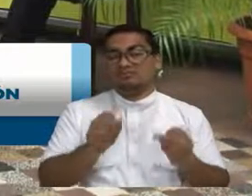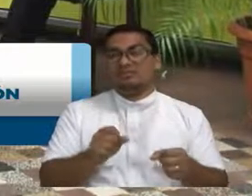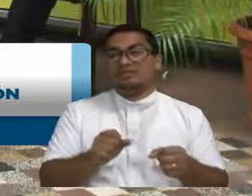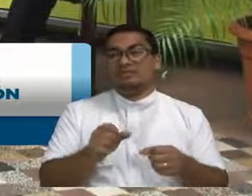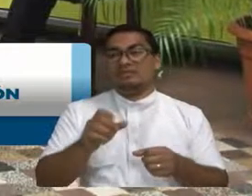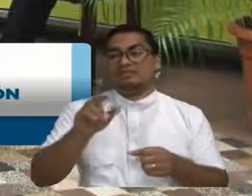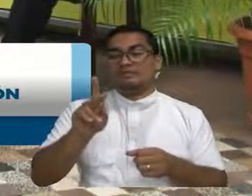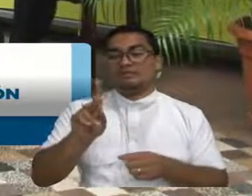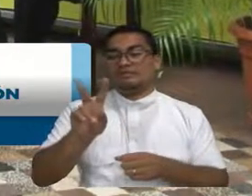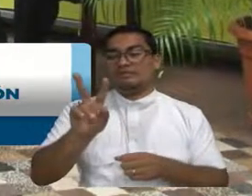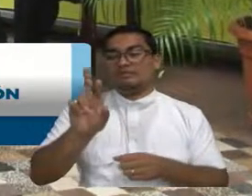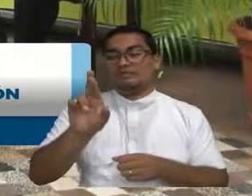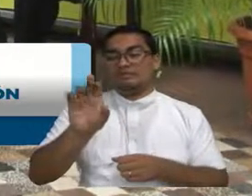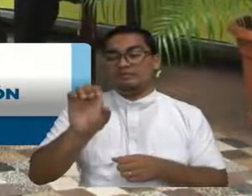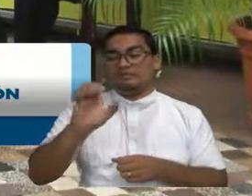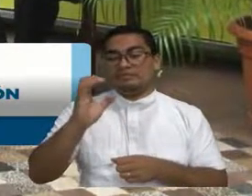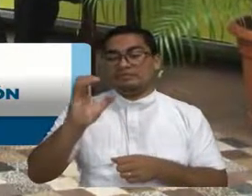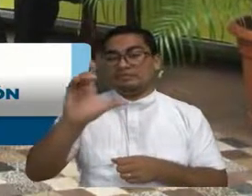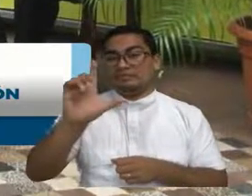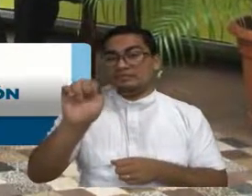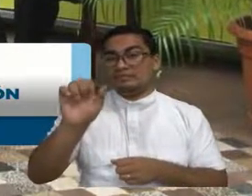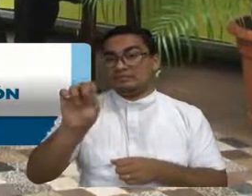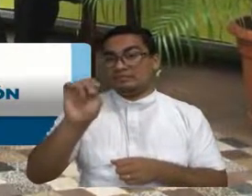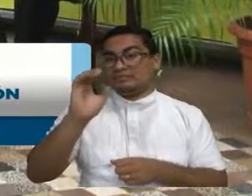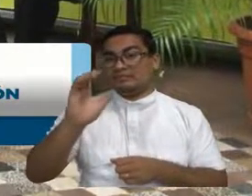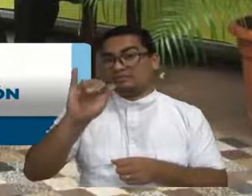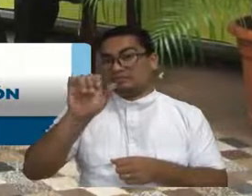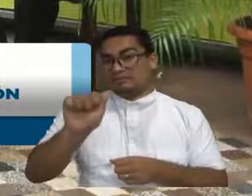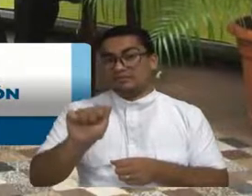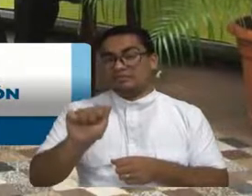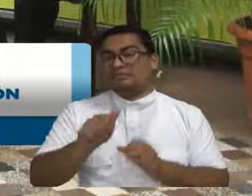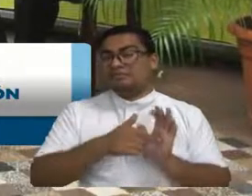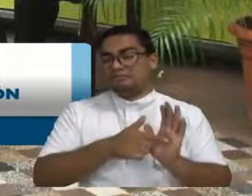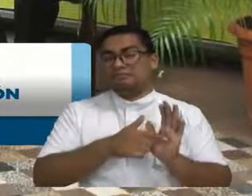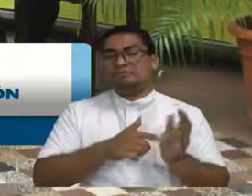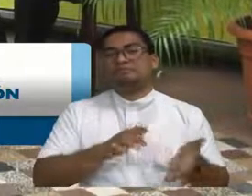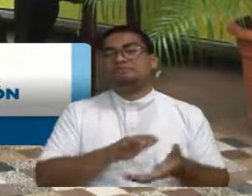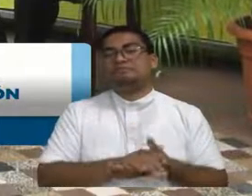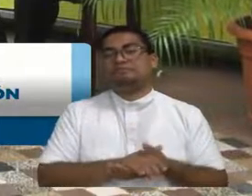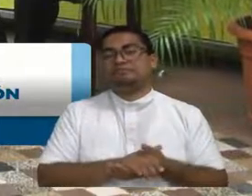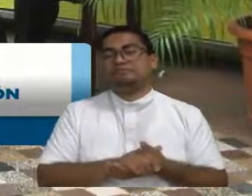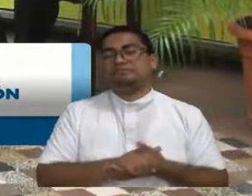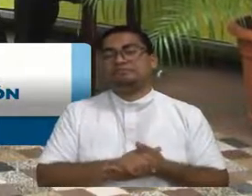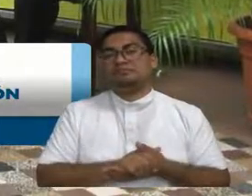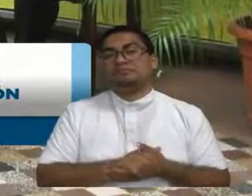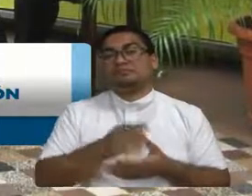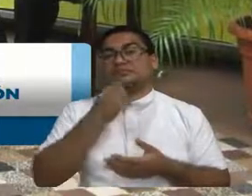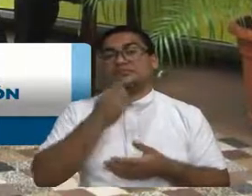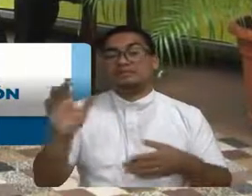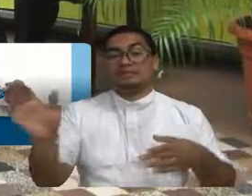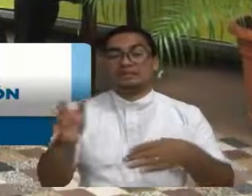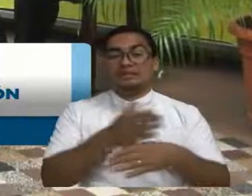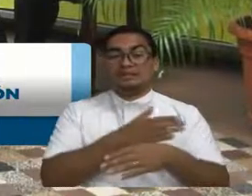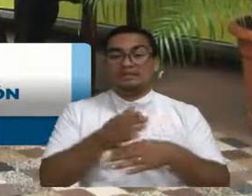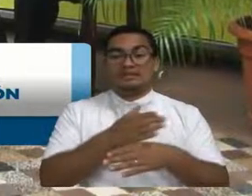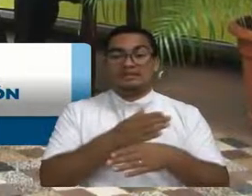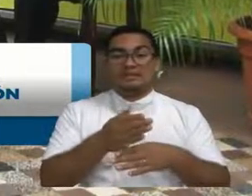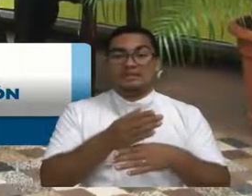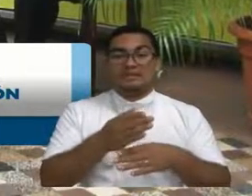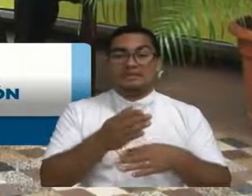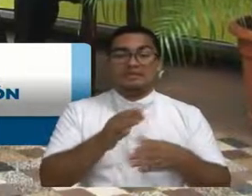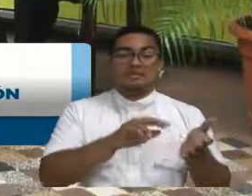preeclampsia. Puede ser la preeclampsia. Pero debemos sí hacer la diferencia de que el baby blue o